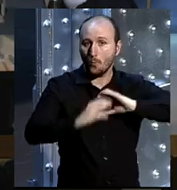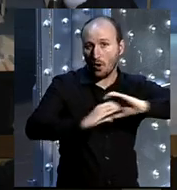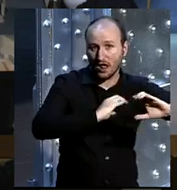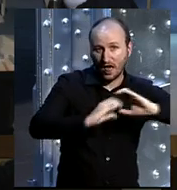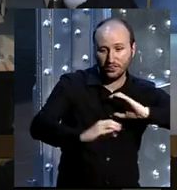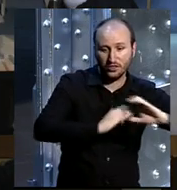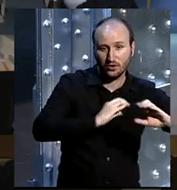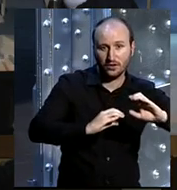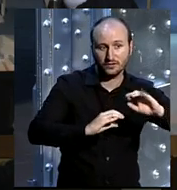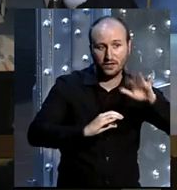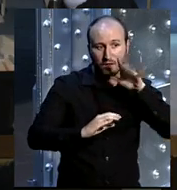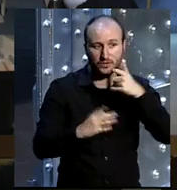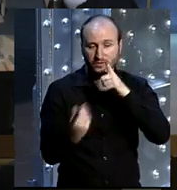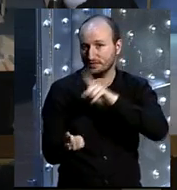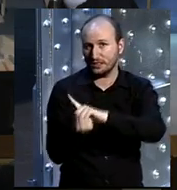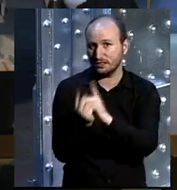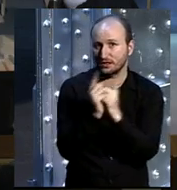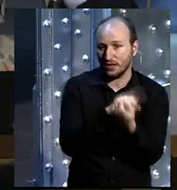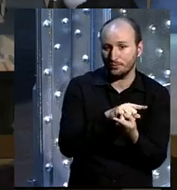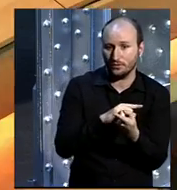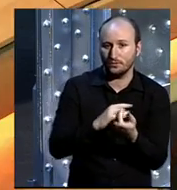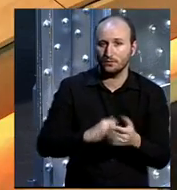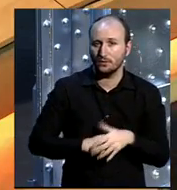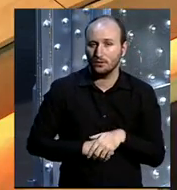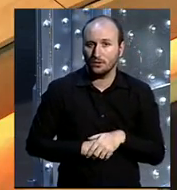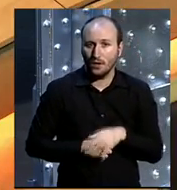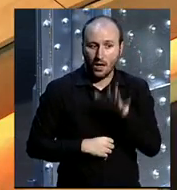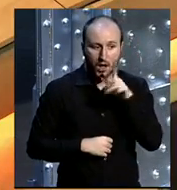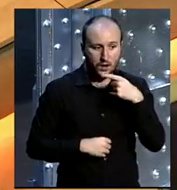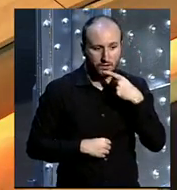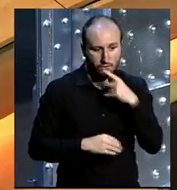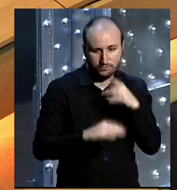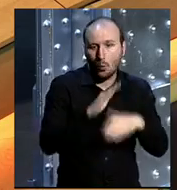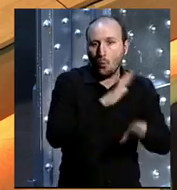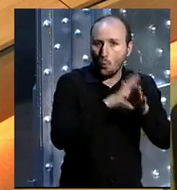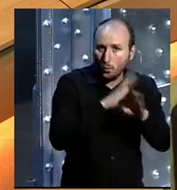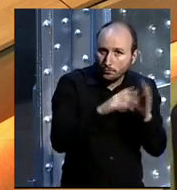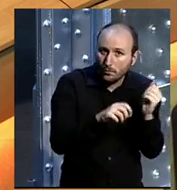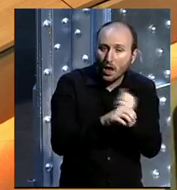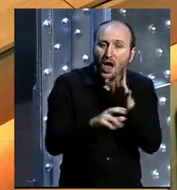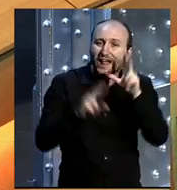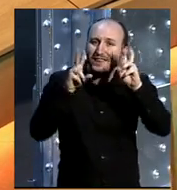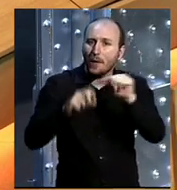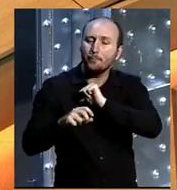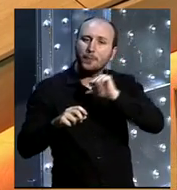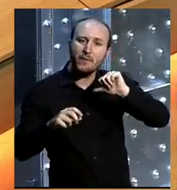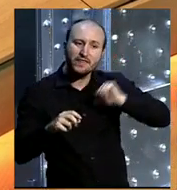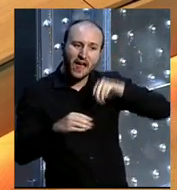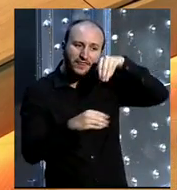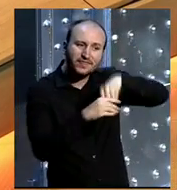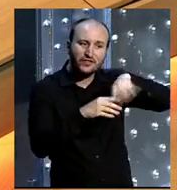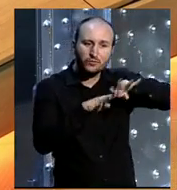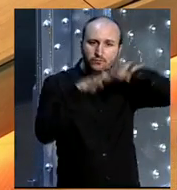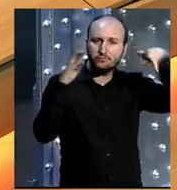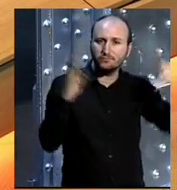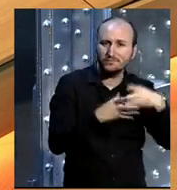de Cándido Velázquez, o sea que fue ayer, y continúo todavía manteniendo. Entonces, la privacidad y la seguridad en la red es un